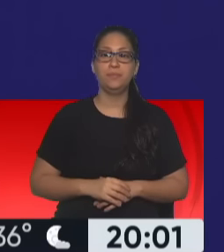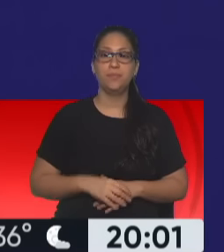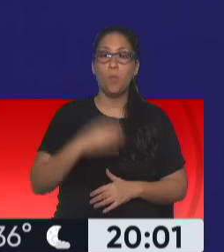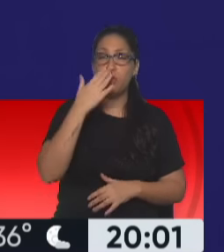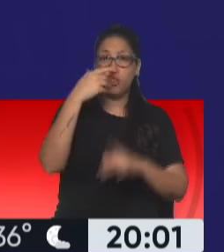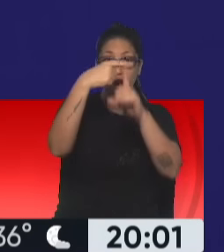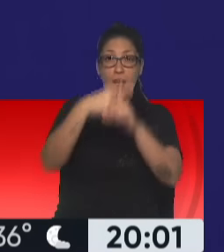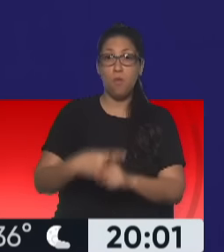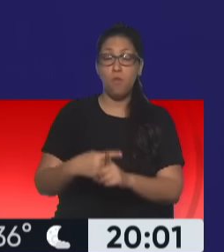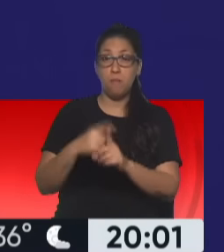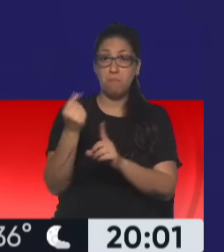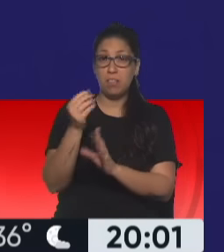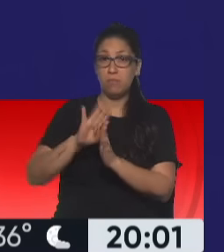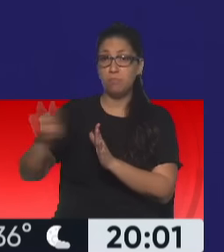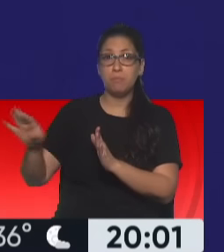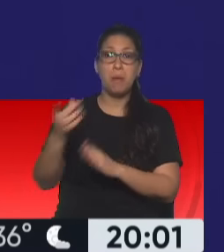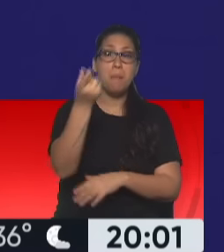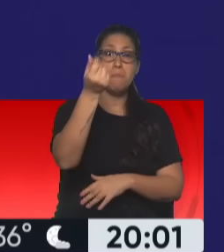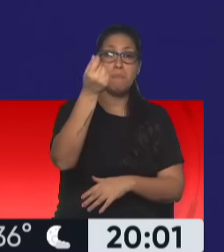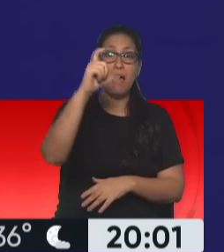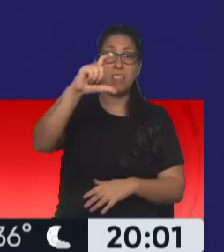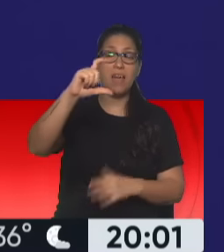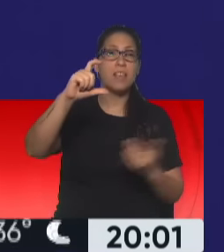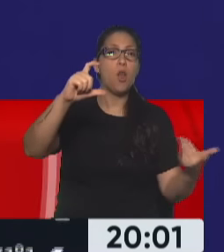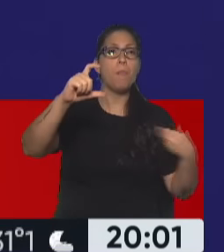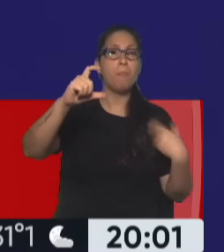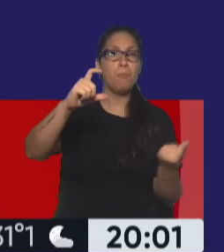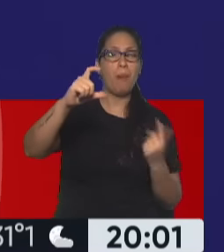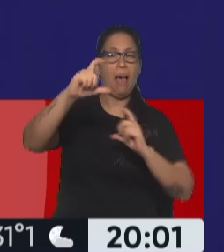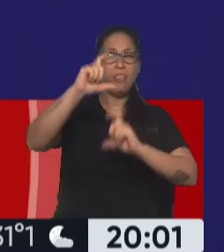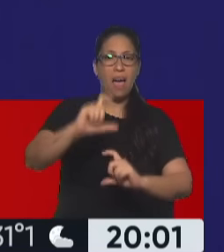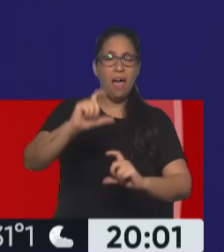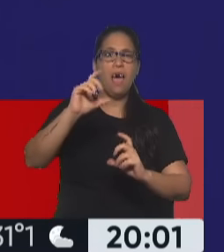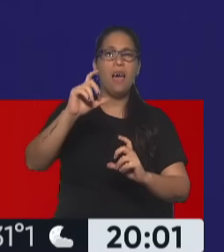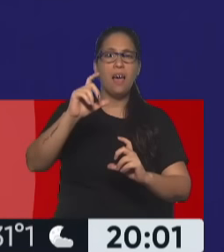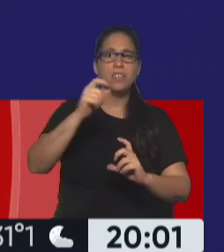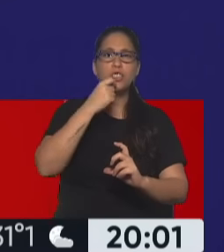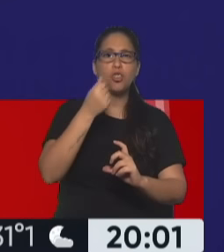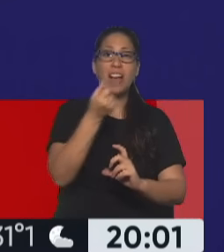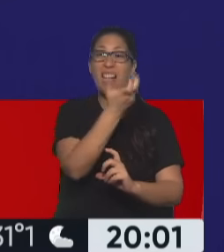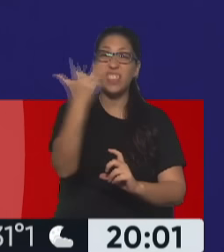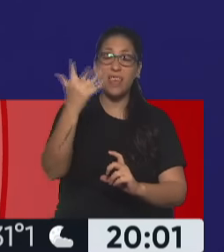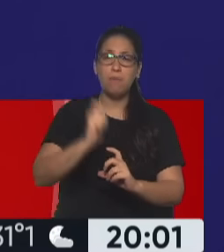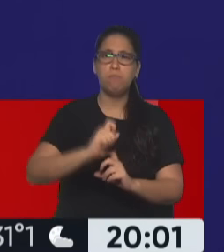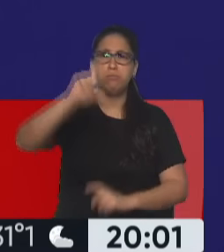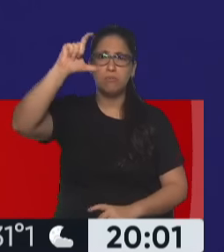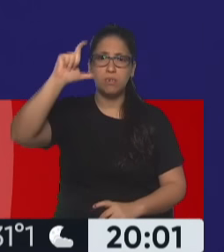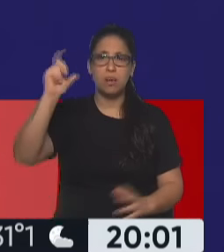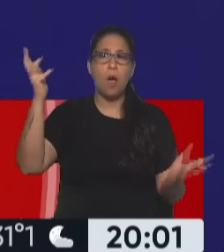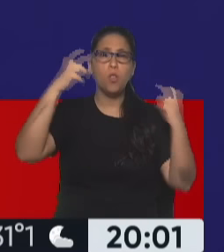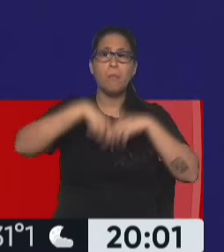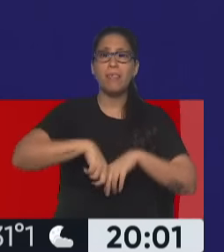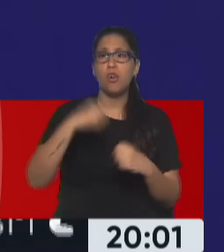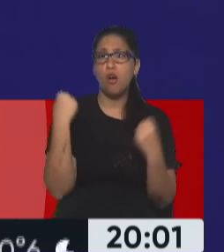nivel de precios, tengo la cantidad de dinero sobre la demanda de dinero. Y si yo aumento la cantidad de dinero, la escala nominal de la economía, ¿qué tiene que